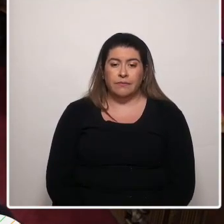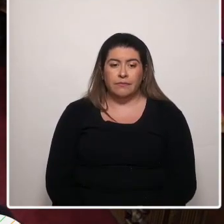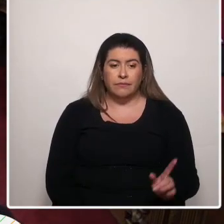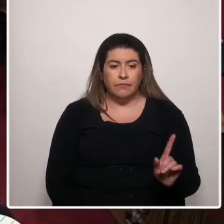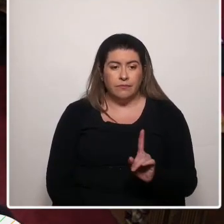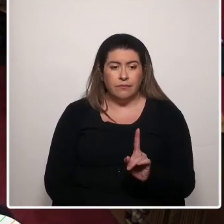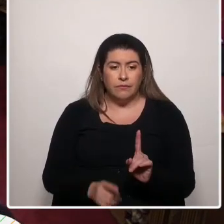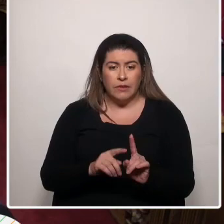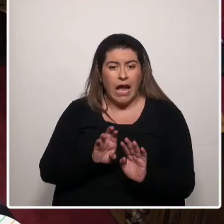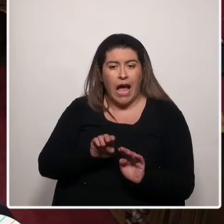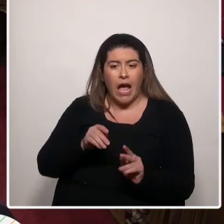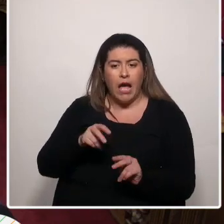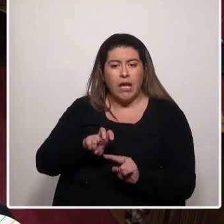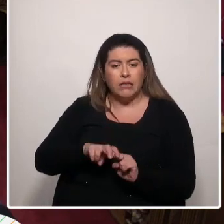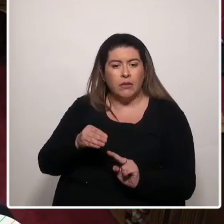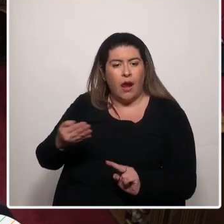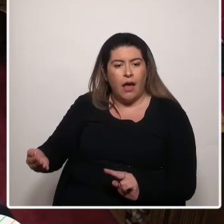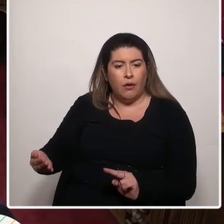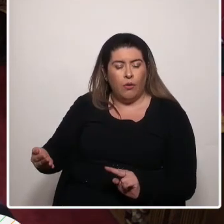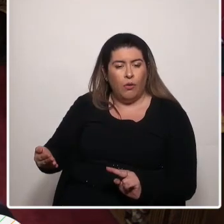En el asiento de al lado, ¿no?